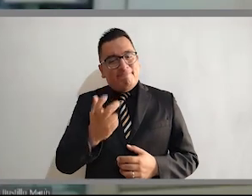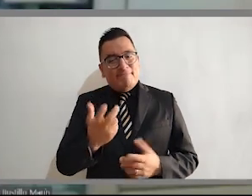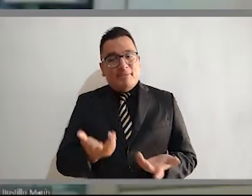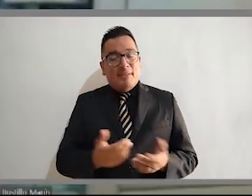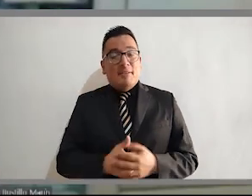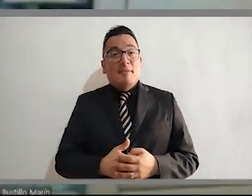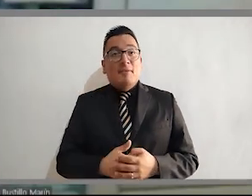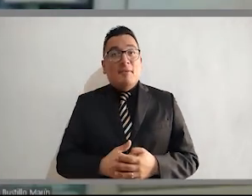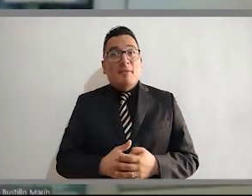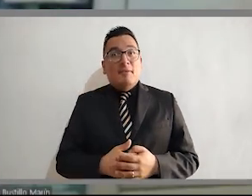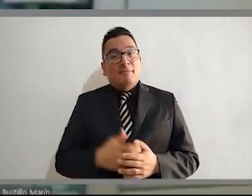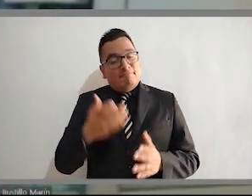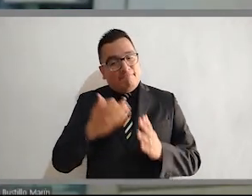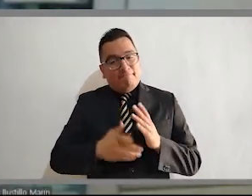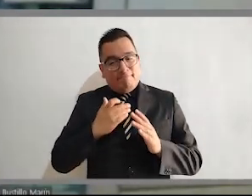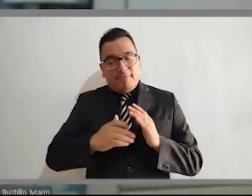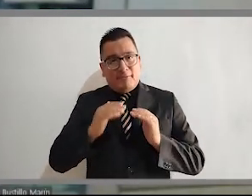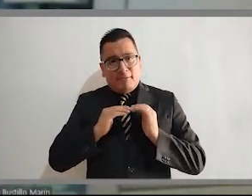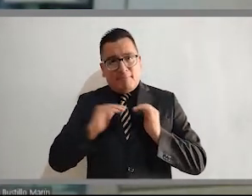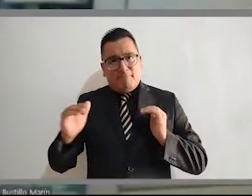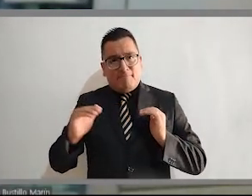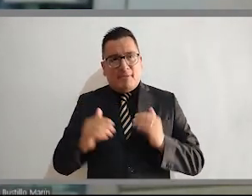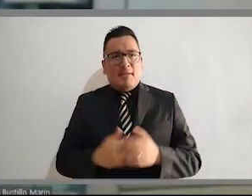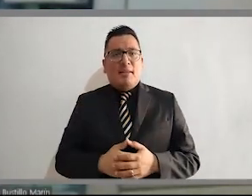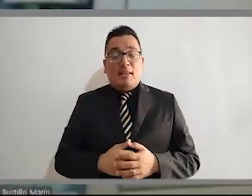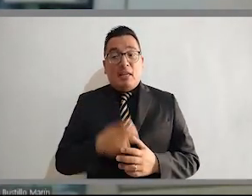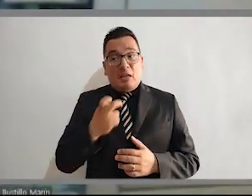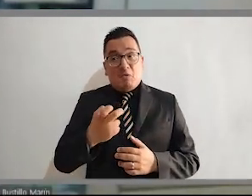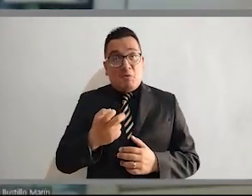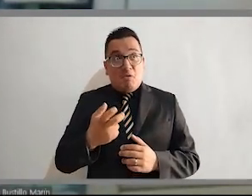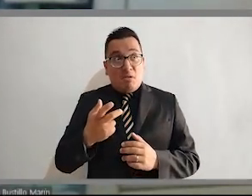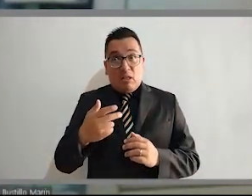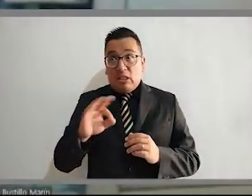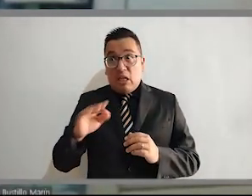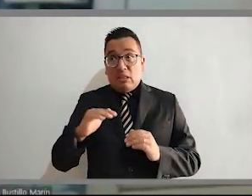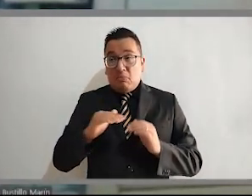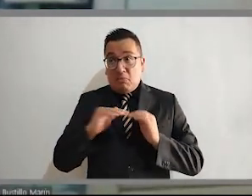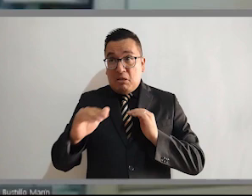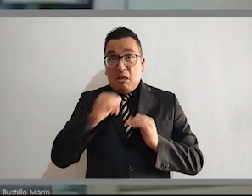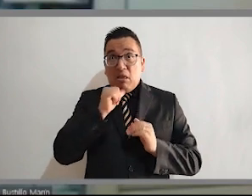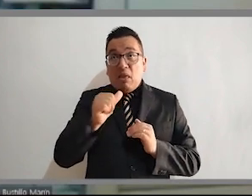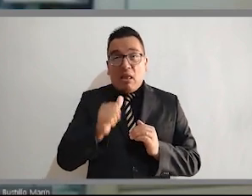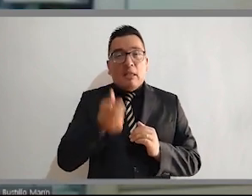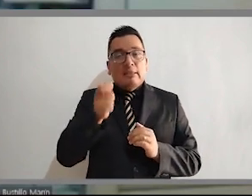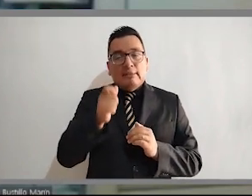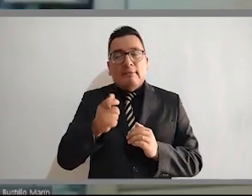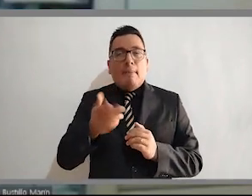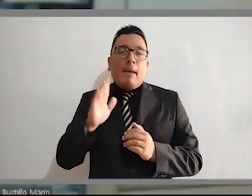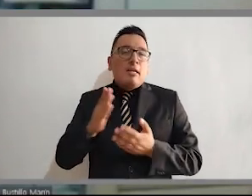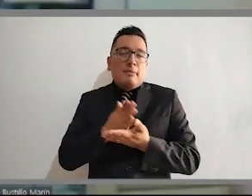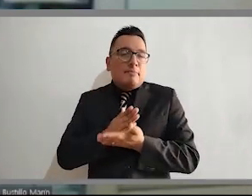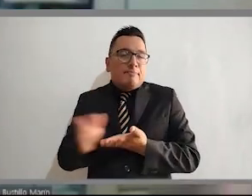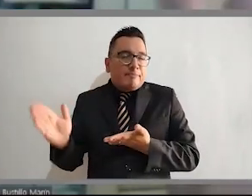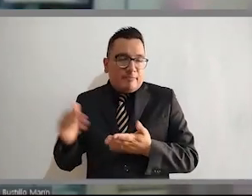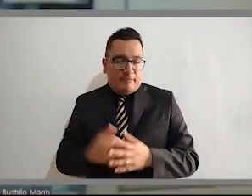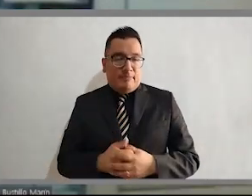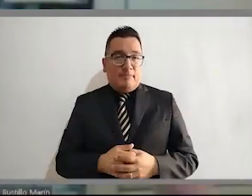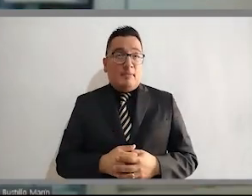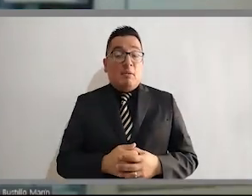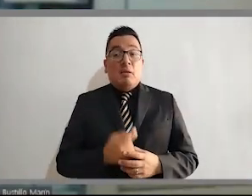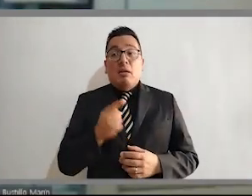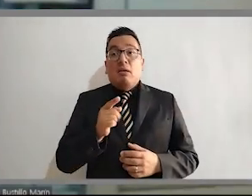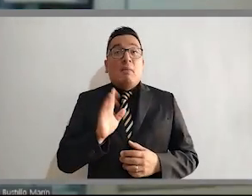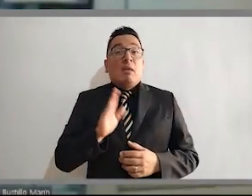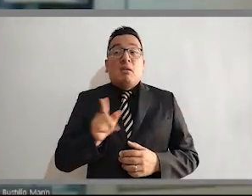paridad no sustantiva, también es violencia. Porque al final trae ese cargo de decir, las mujeres no